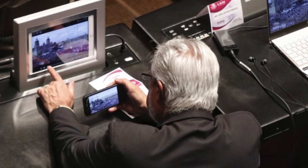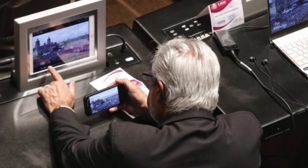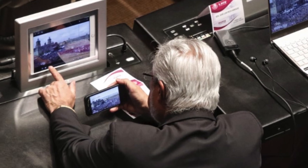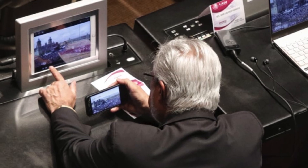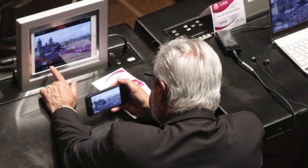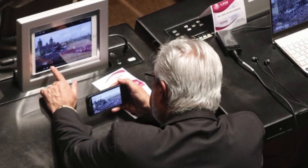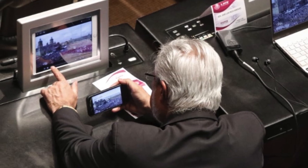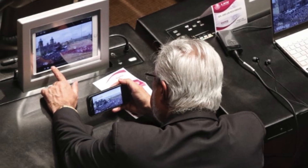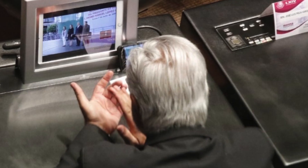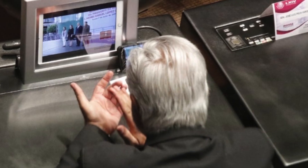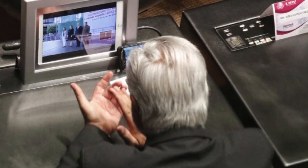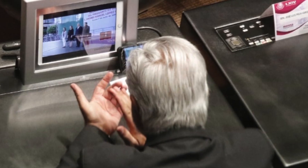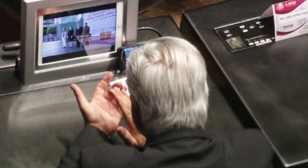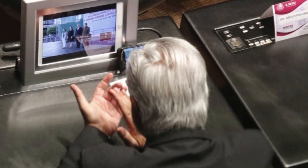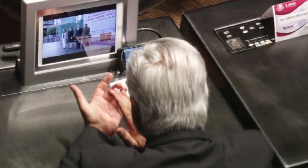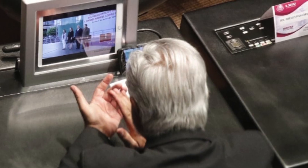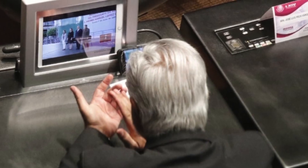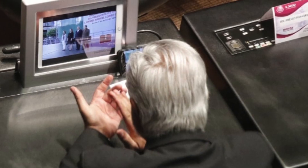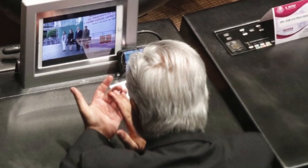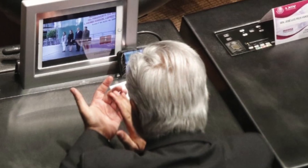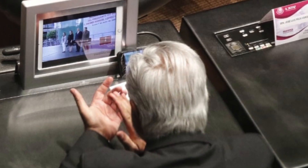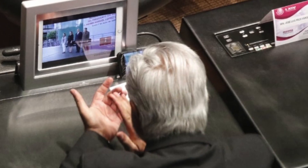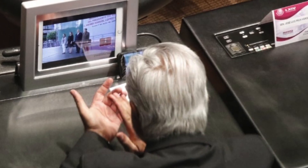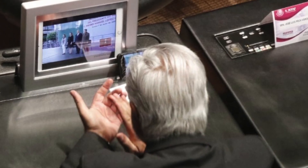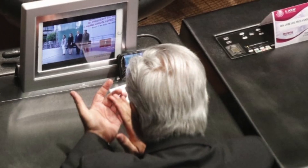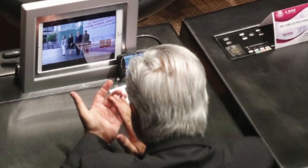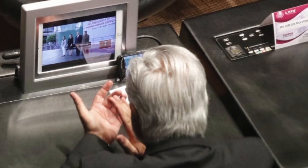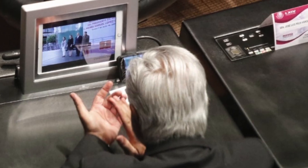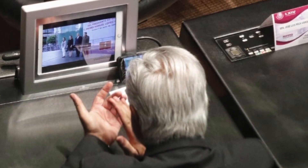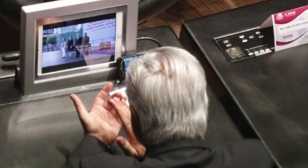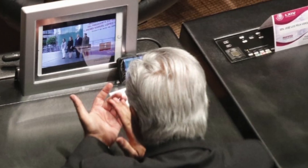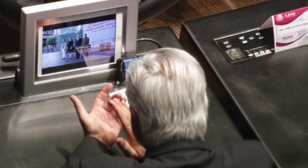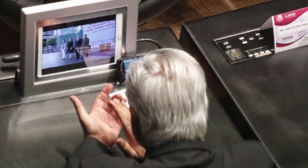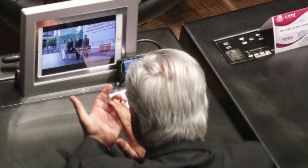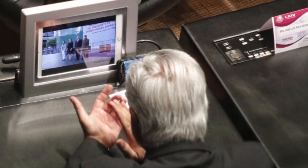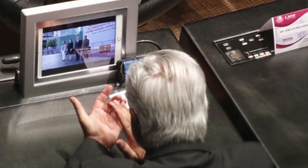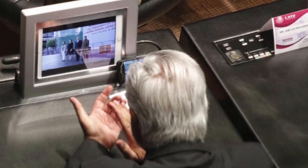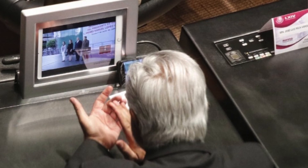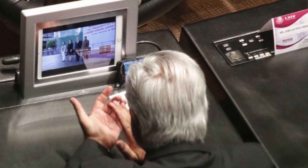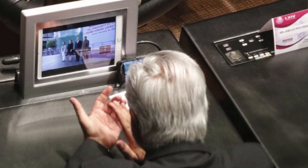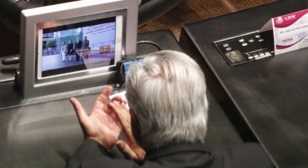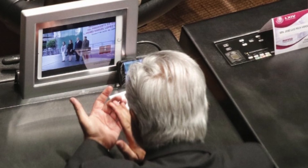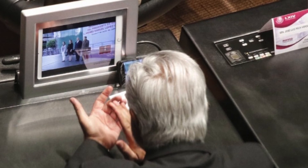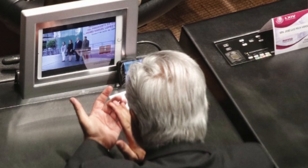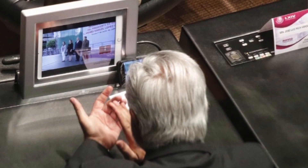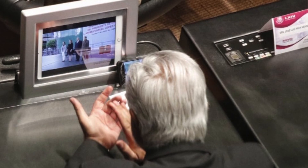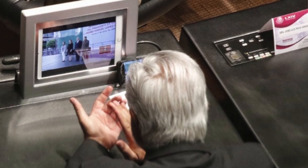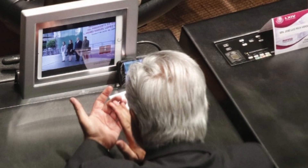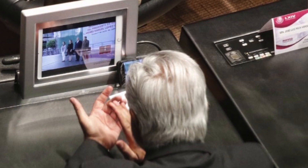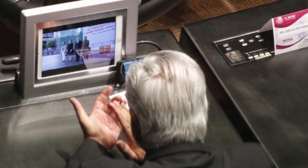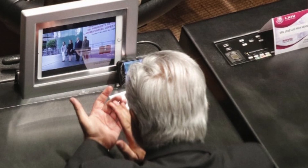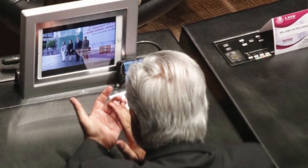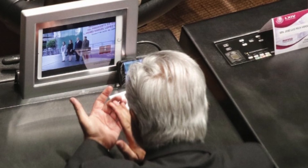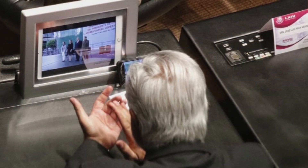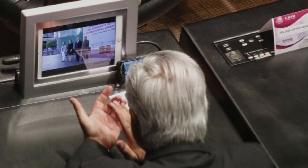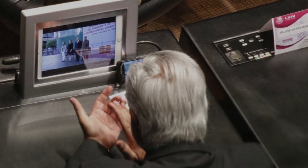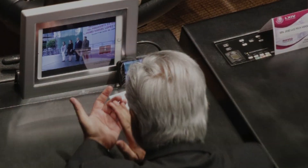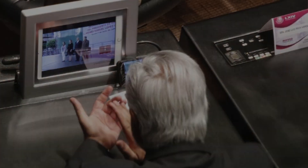Morena como José Narro y José Luis Pech que dejaron en aclaro que no había que estar presentes para enterarse del mensaje presidencial. ¡Gracias!